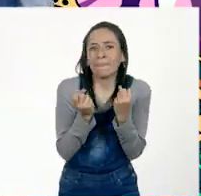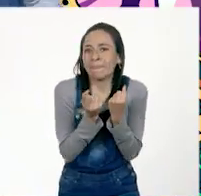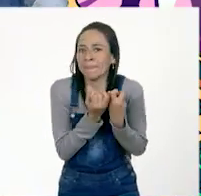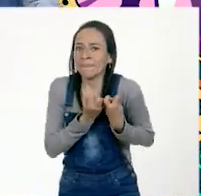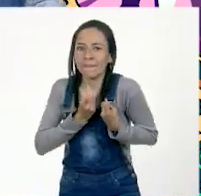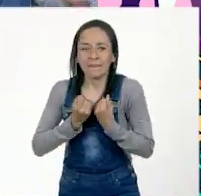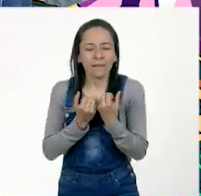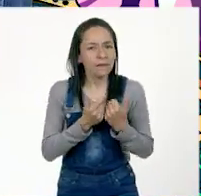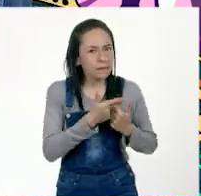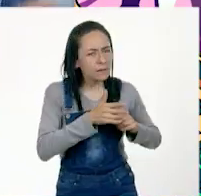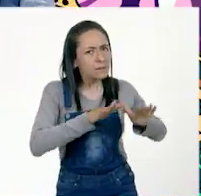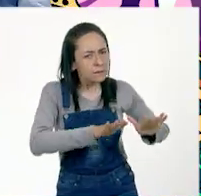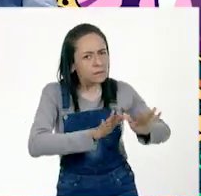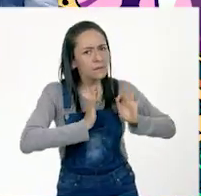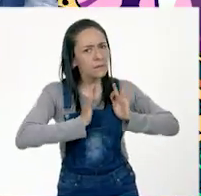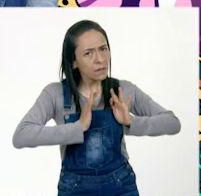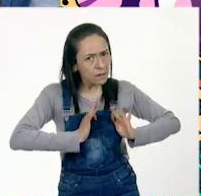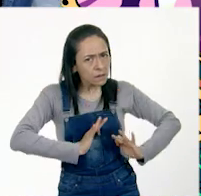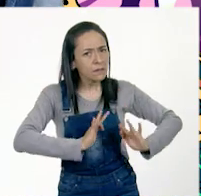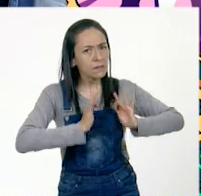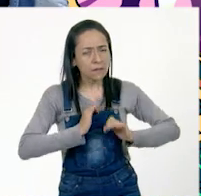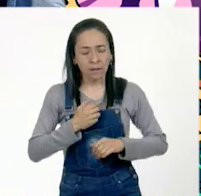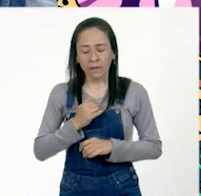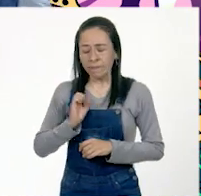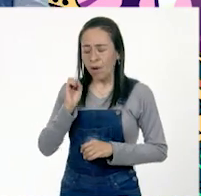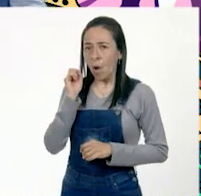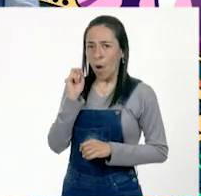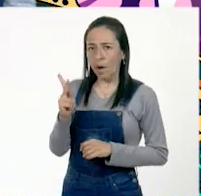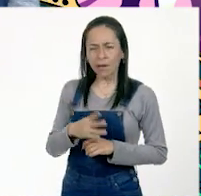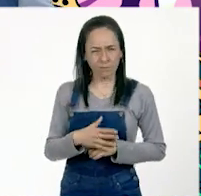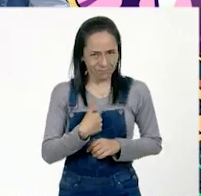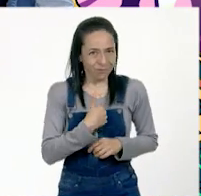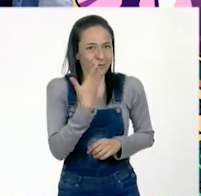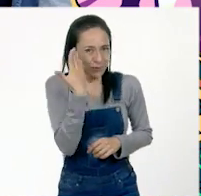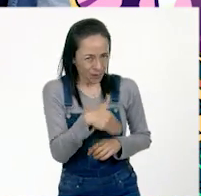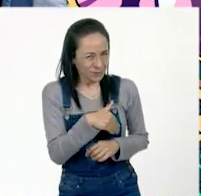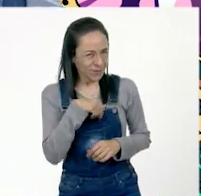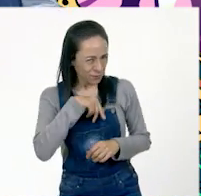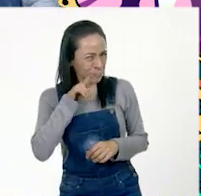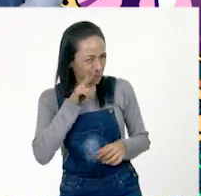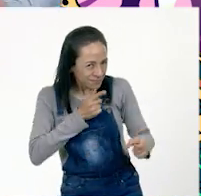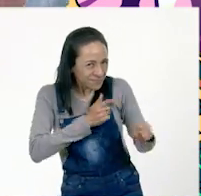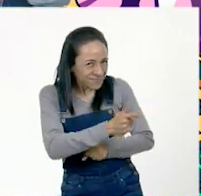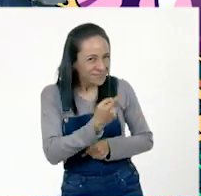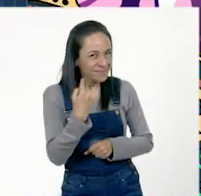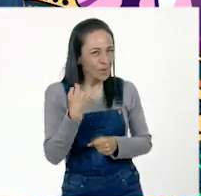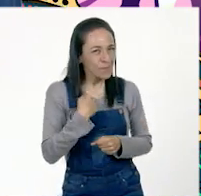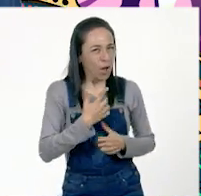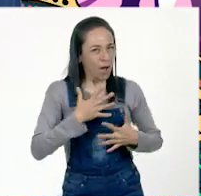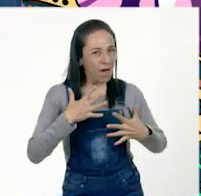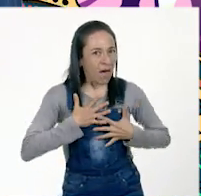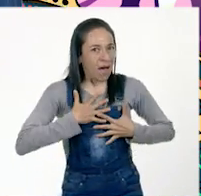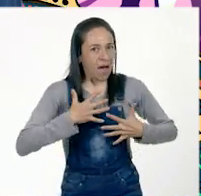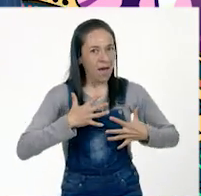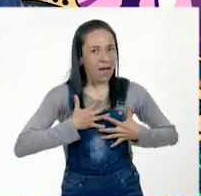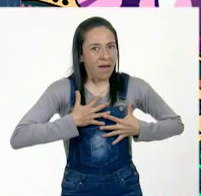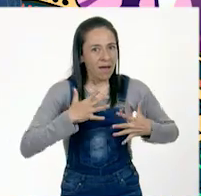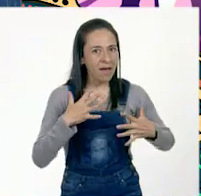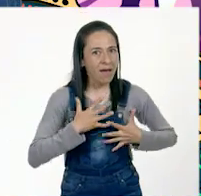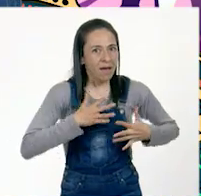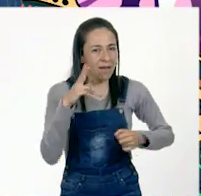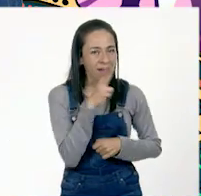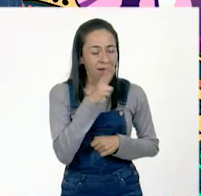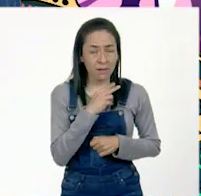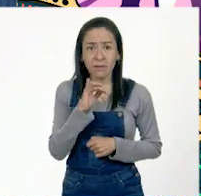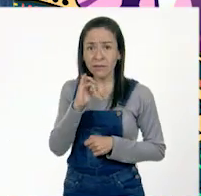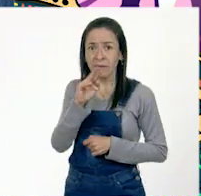Tranquilízate. Está bien. Yo sé que te ves un poco agitado. ¿Sí sientes cómo estás agitado? Sí, me siento tembloroso, mira. Y